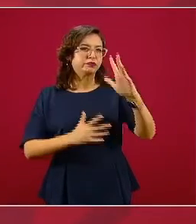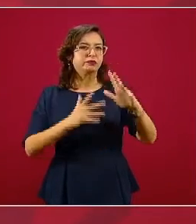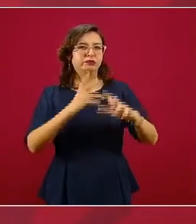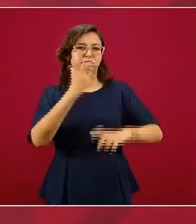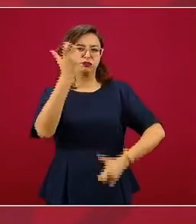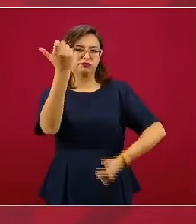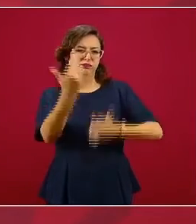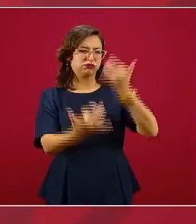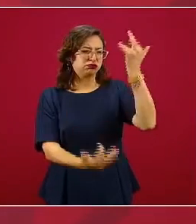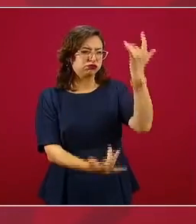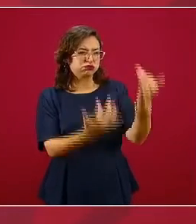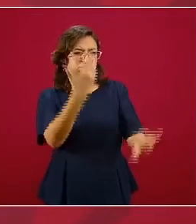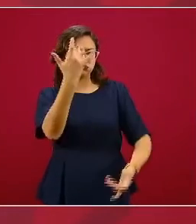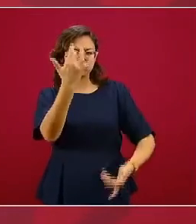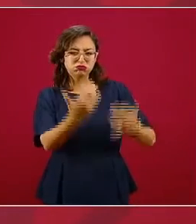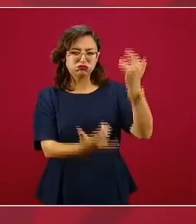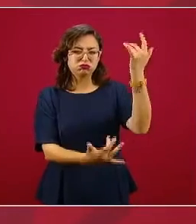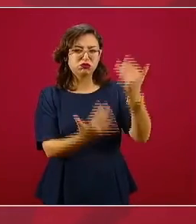forestales